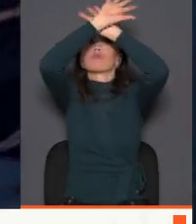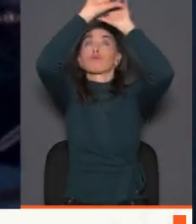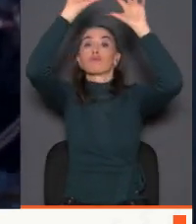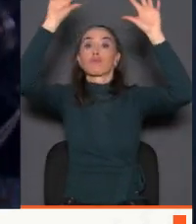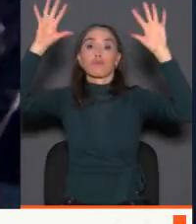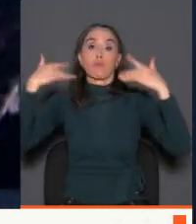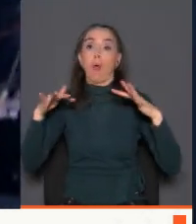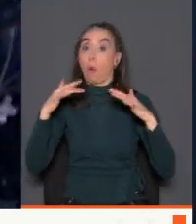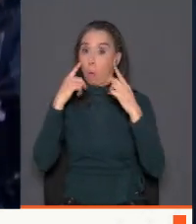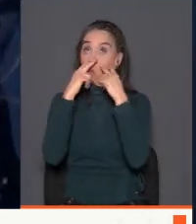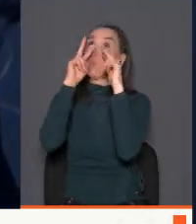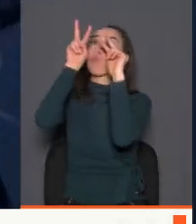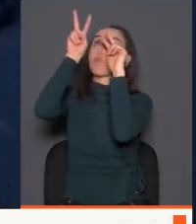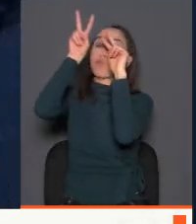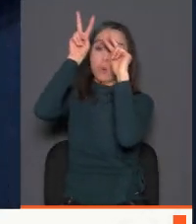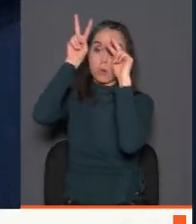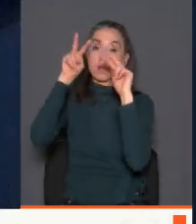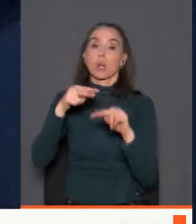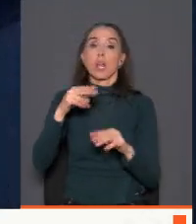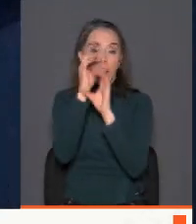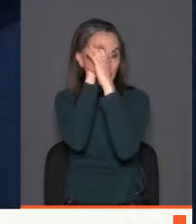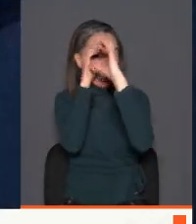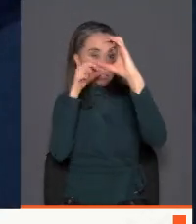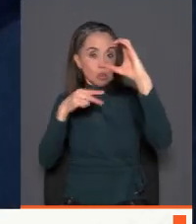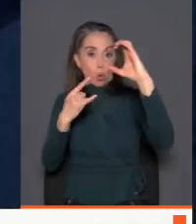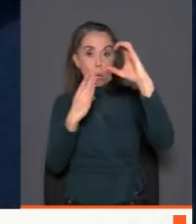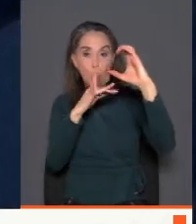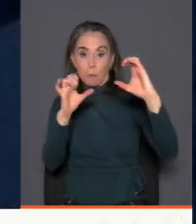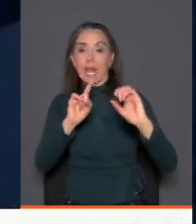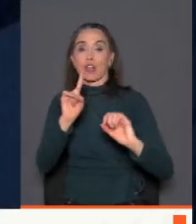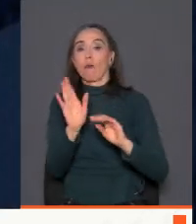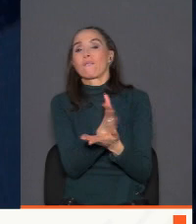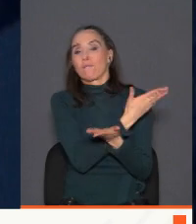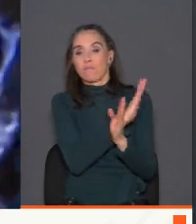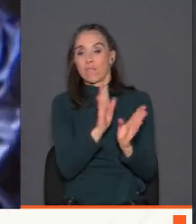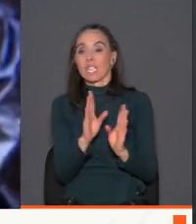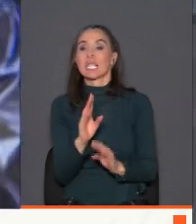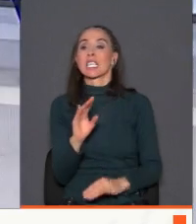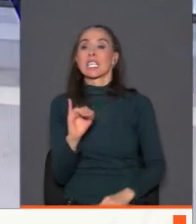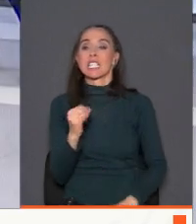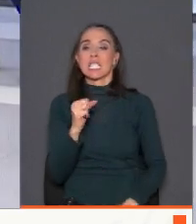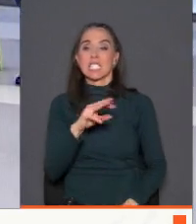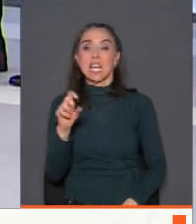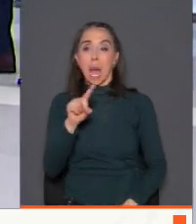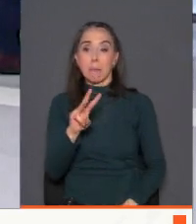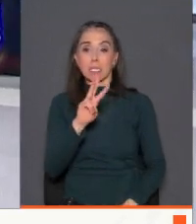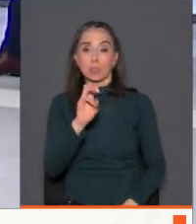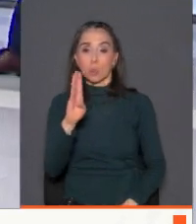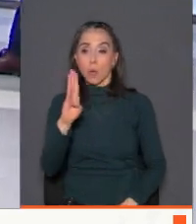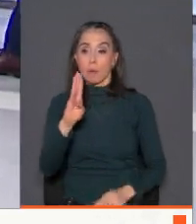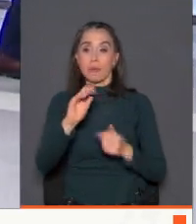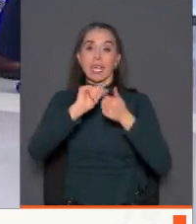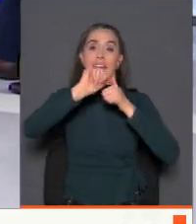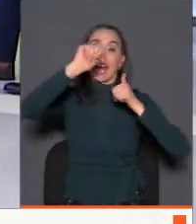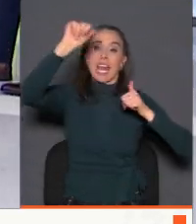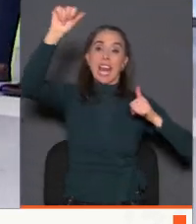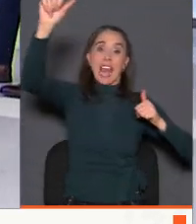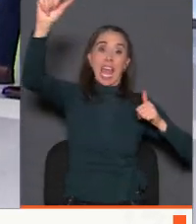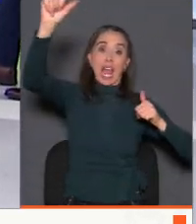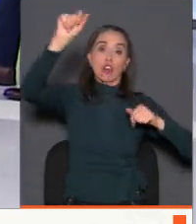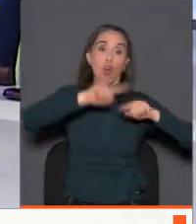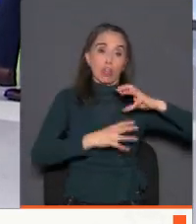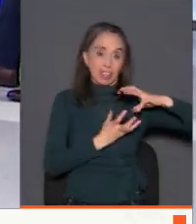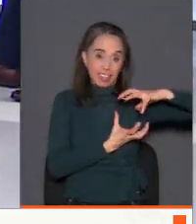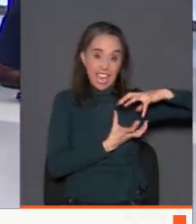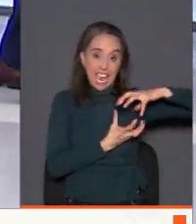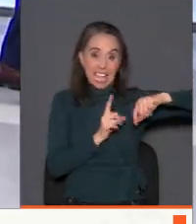Alfonso, y mira, ¿sabes por qué el James Webb puede tomar imágenes tan buenas? Porque mira lo lejos que se encuentra de la Tierra. Ah, acá podemos ver a